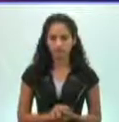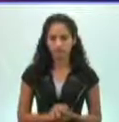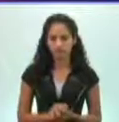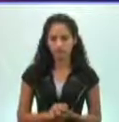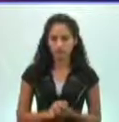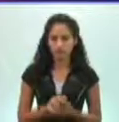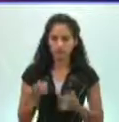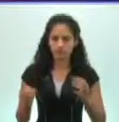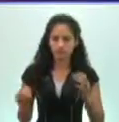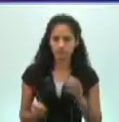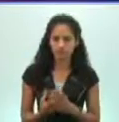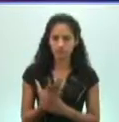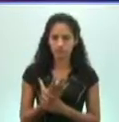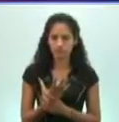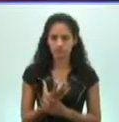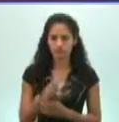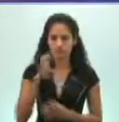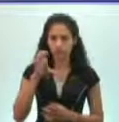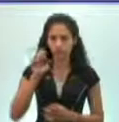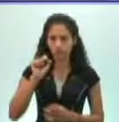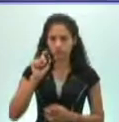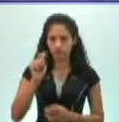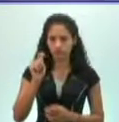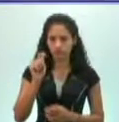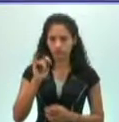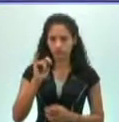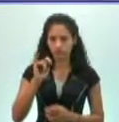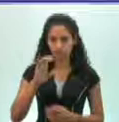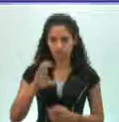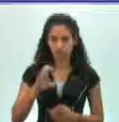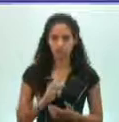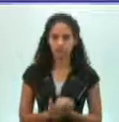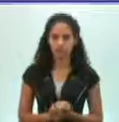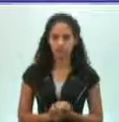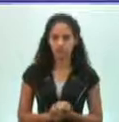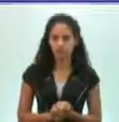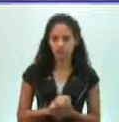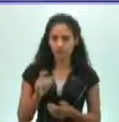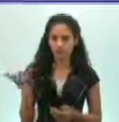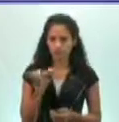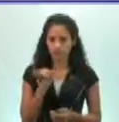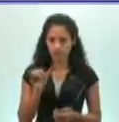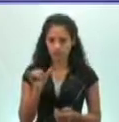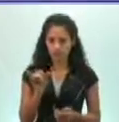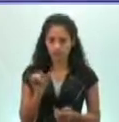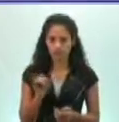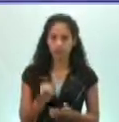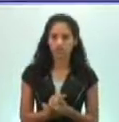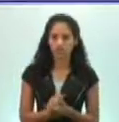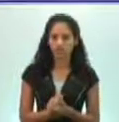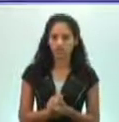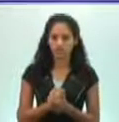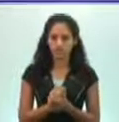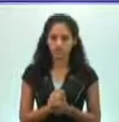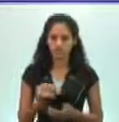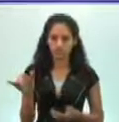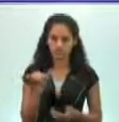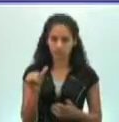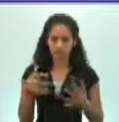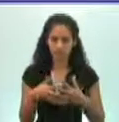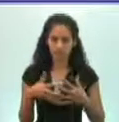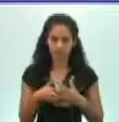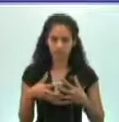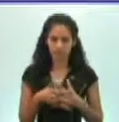proviene del francés static y a su vez del latín científico statisticus, relativa al Estado o